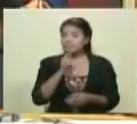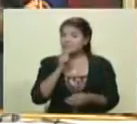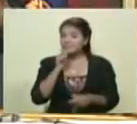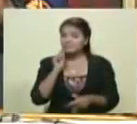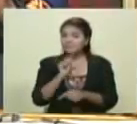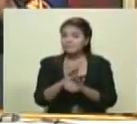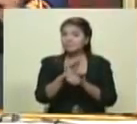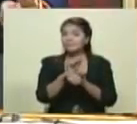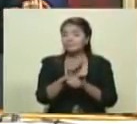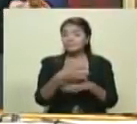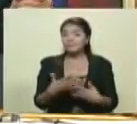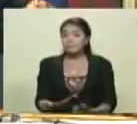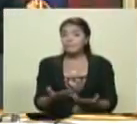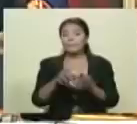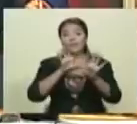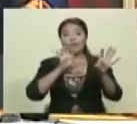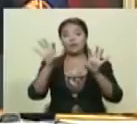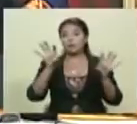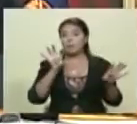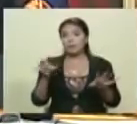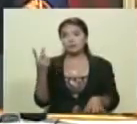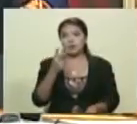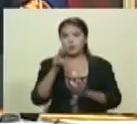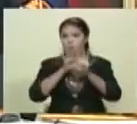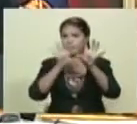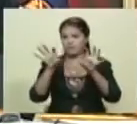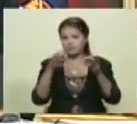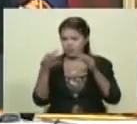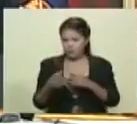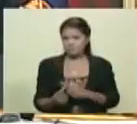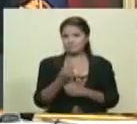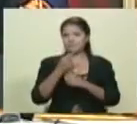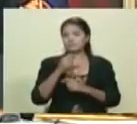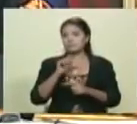a nuestros países, a ambos pueblos. Nos van a hacer daño.